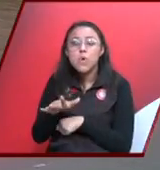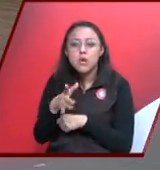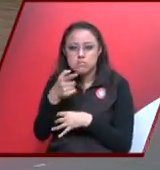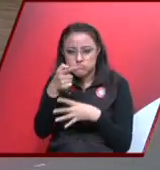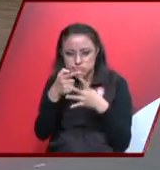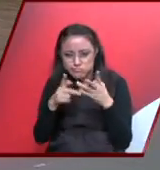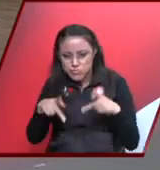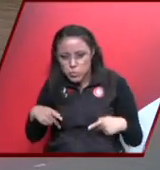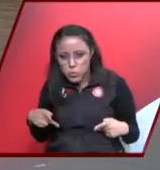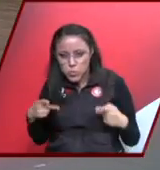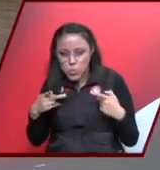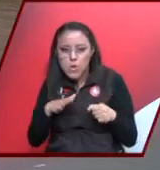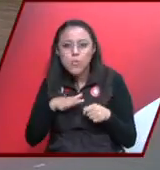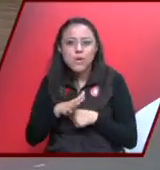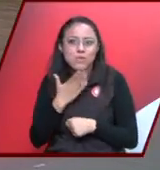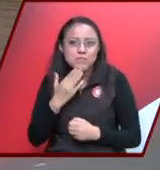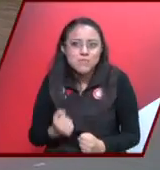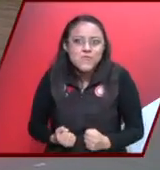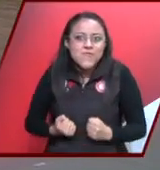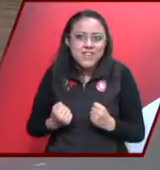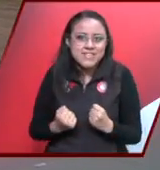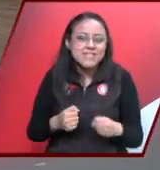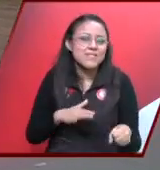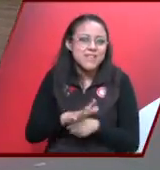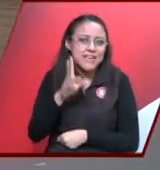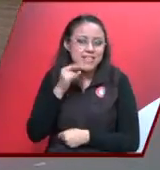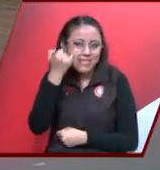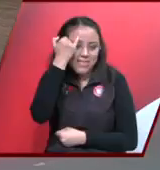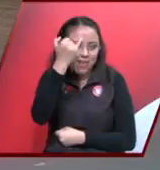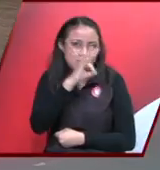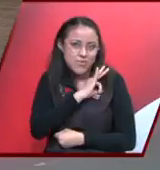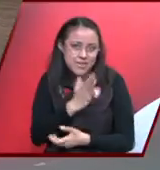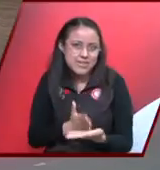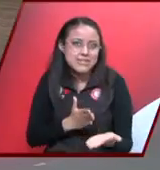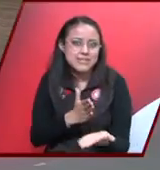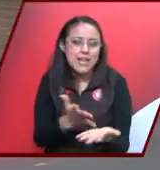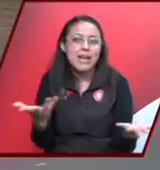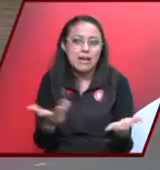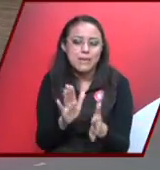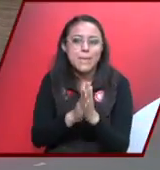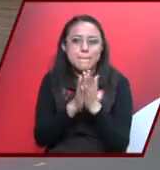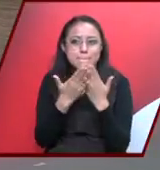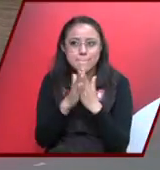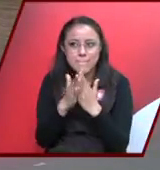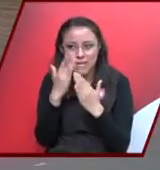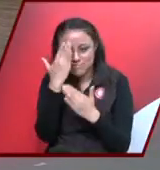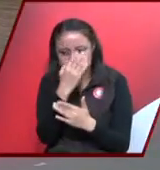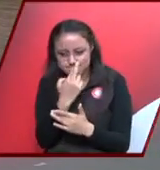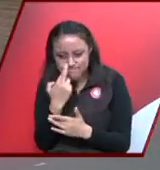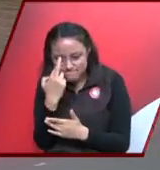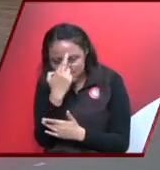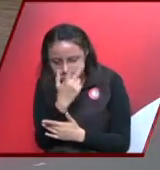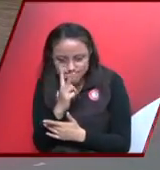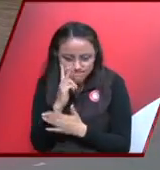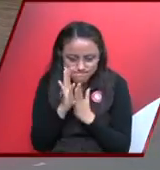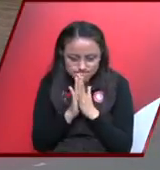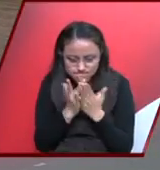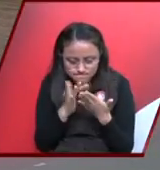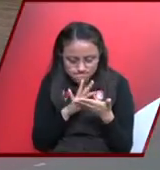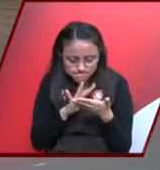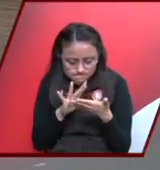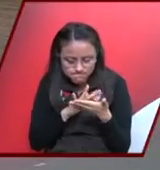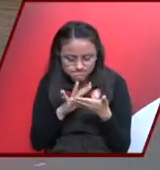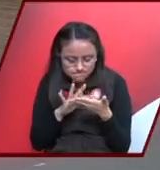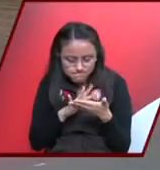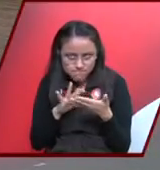debilidades y cuáles son las fortalezas, y en base a eso se define una estrategia. Entonces, por eso es que este libro ha sido muy estudiado, muy analizado, lo lee